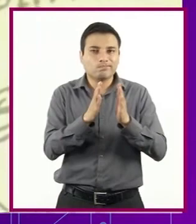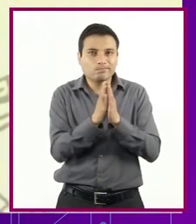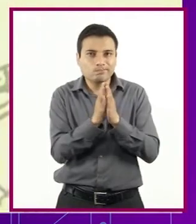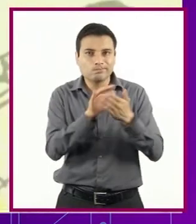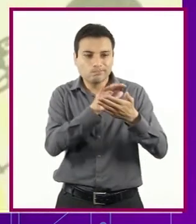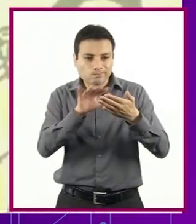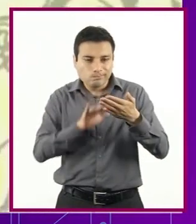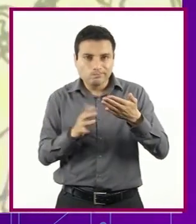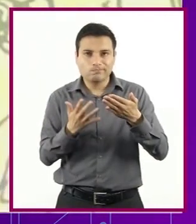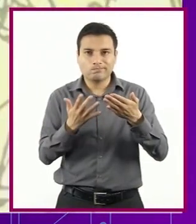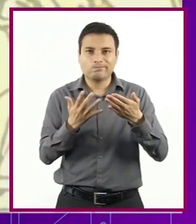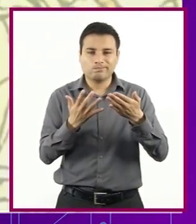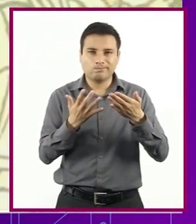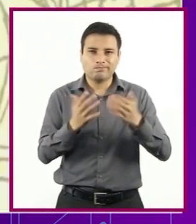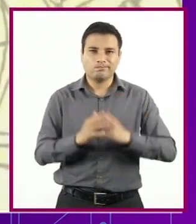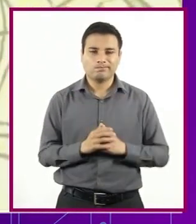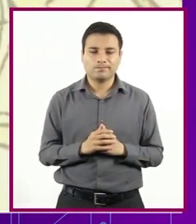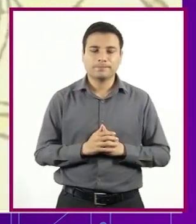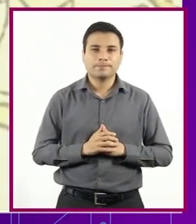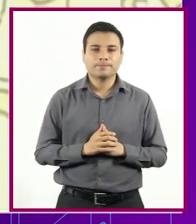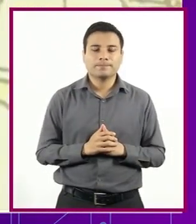de los libros de los destinos.